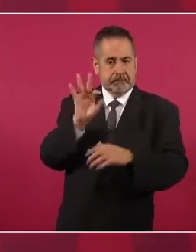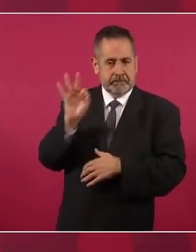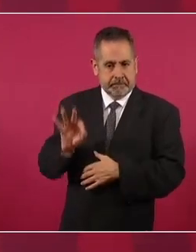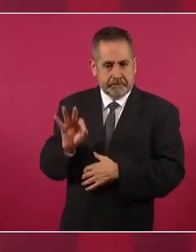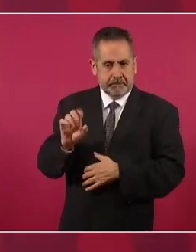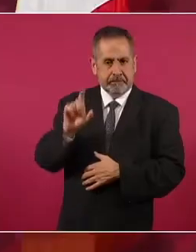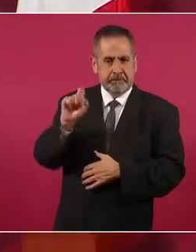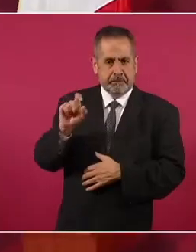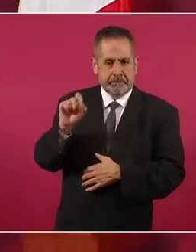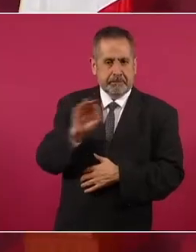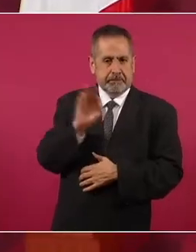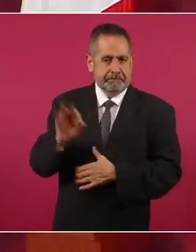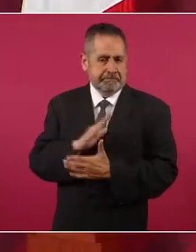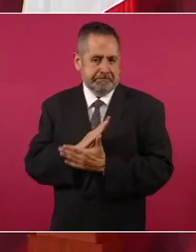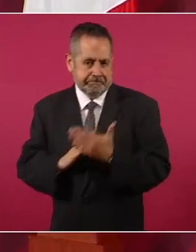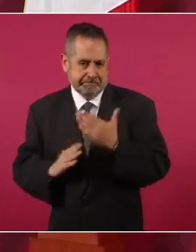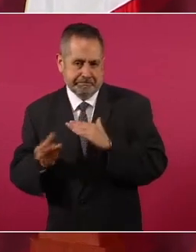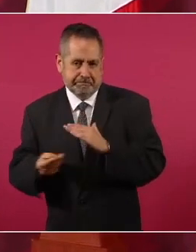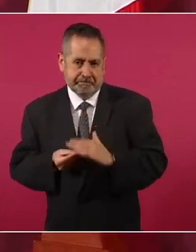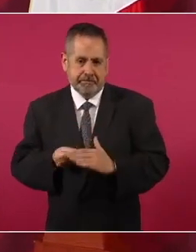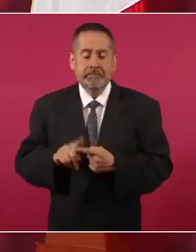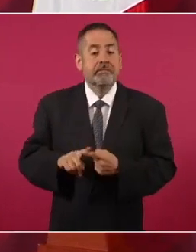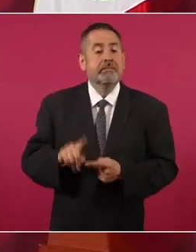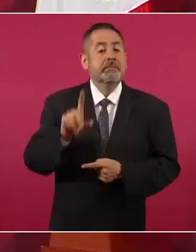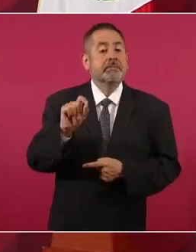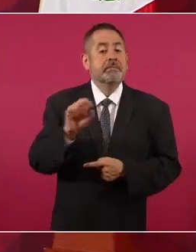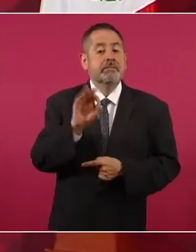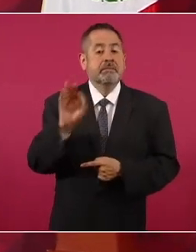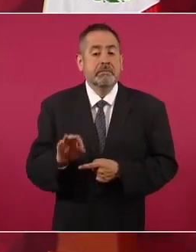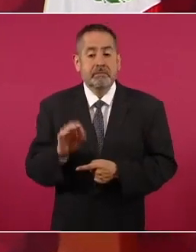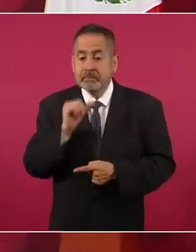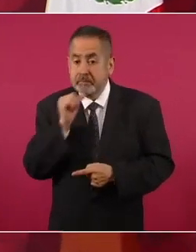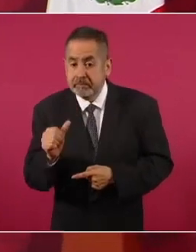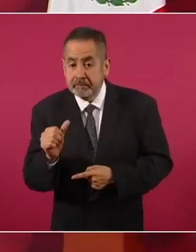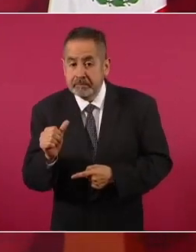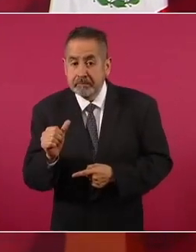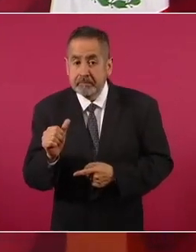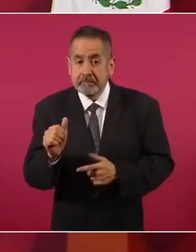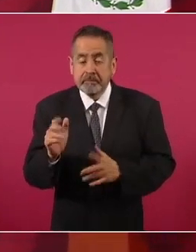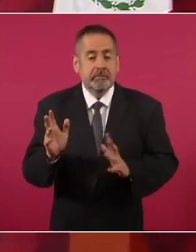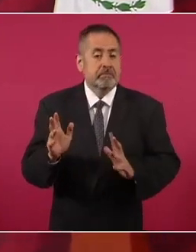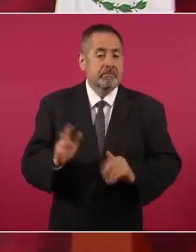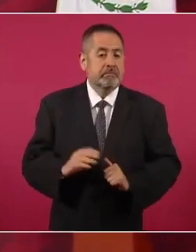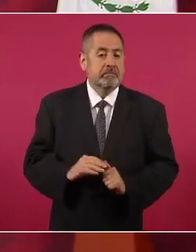20%. No me das 20%,